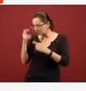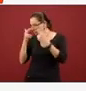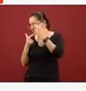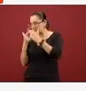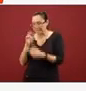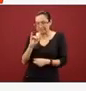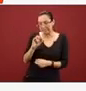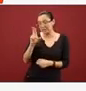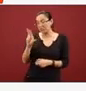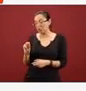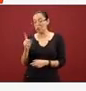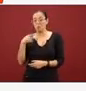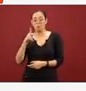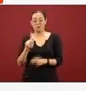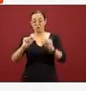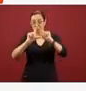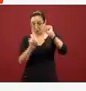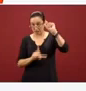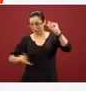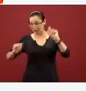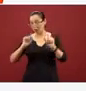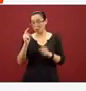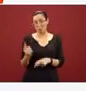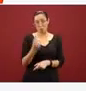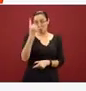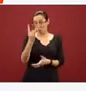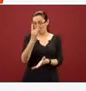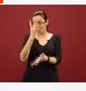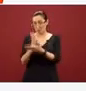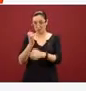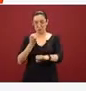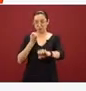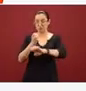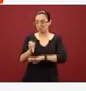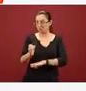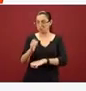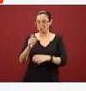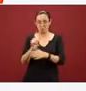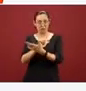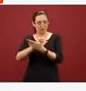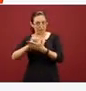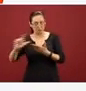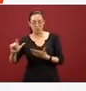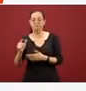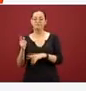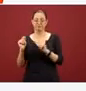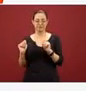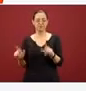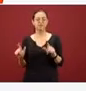único estado que en este momento no tiene casos confirmados. Así también hay